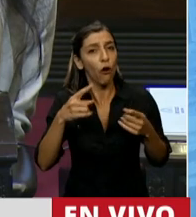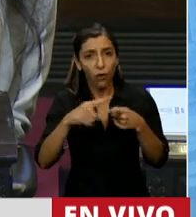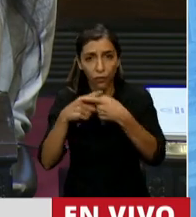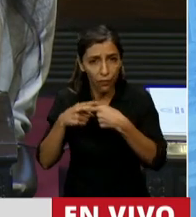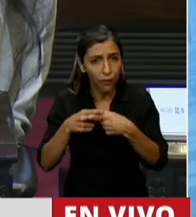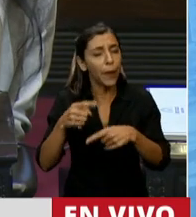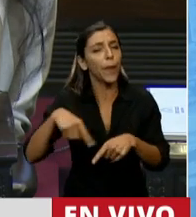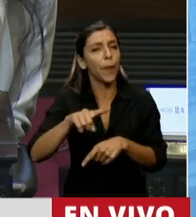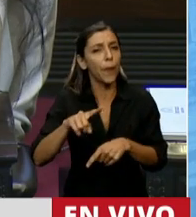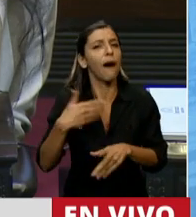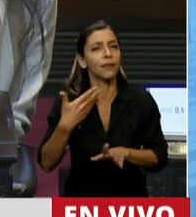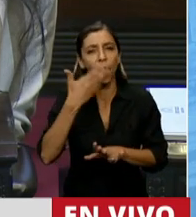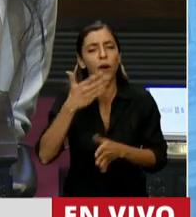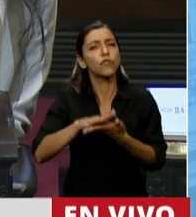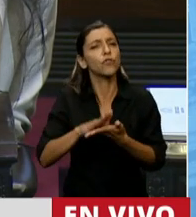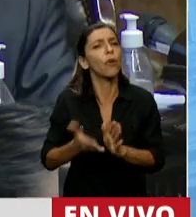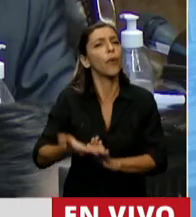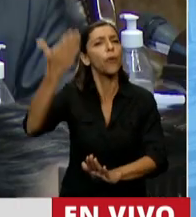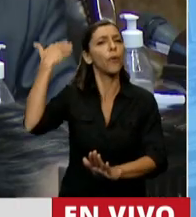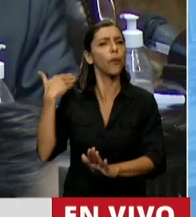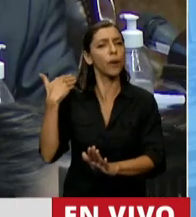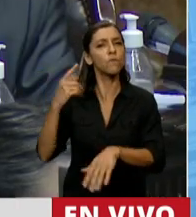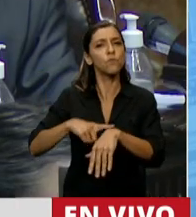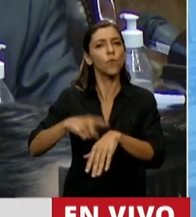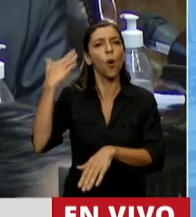Por ejemplo, cuando se discutió el voto femenino en Argentina,